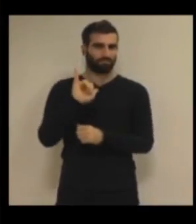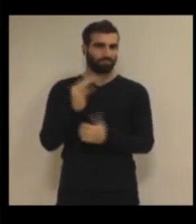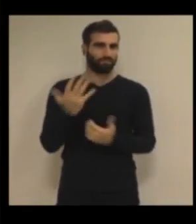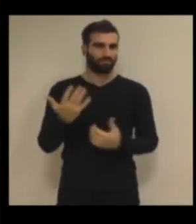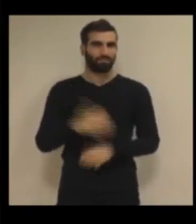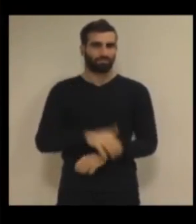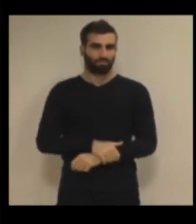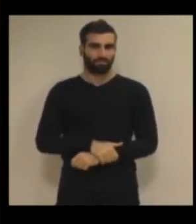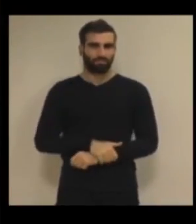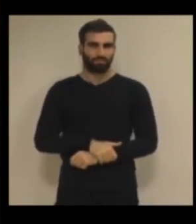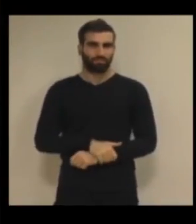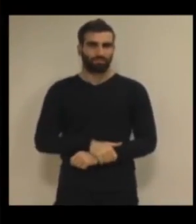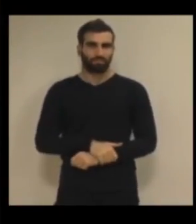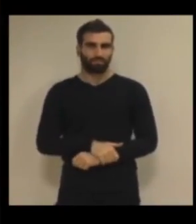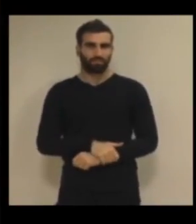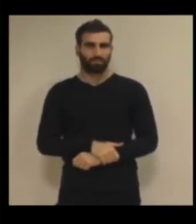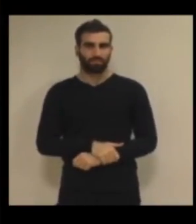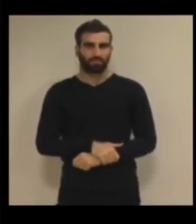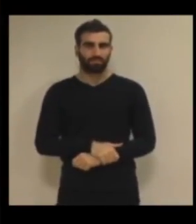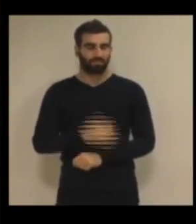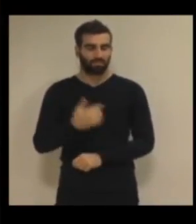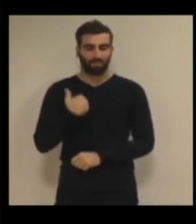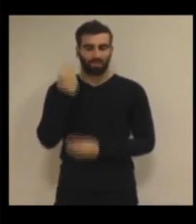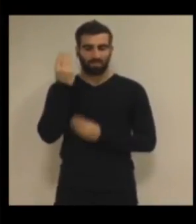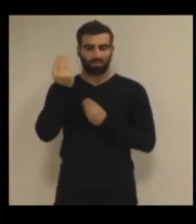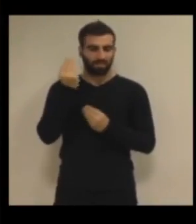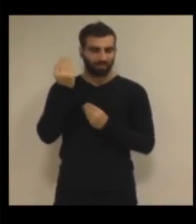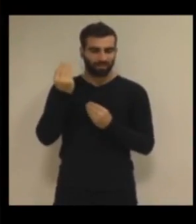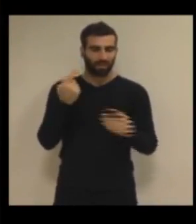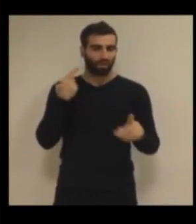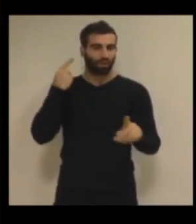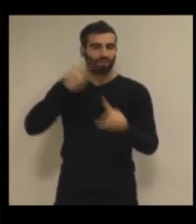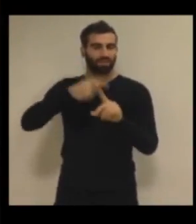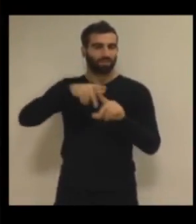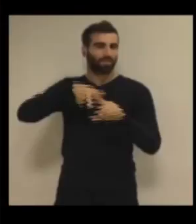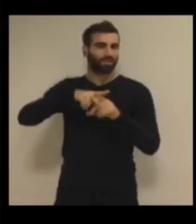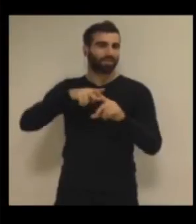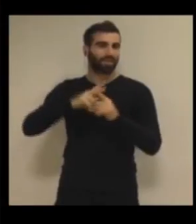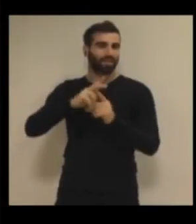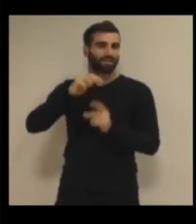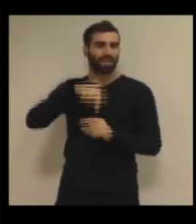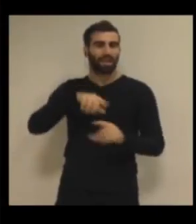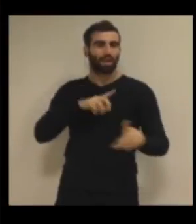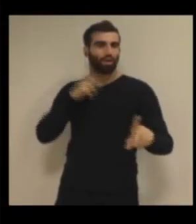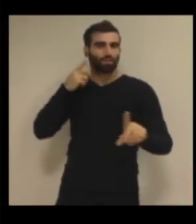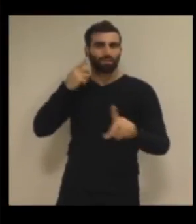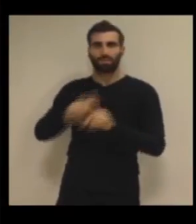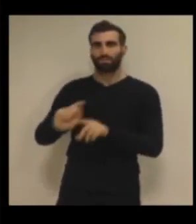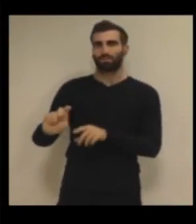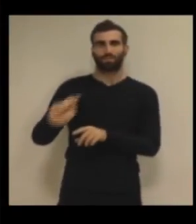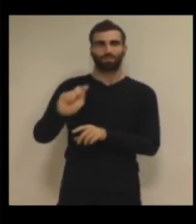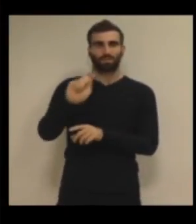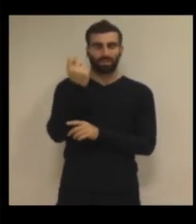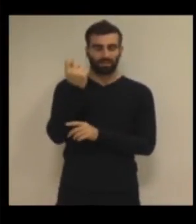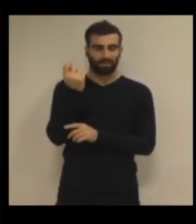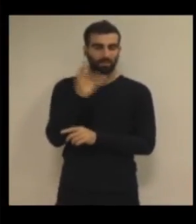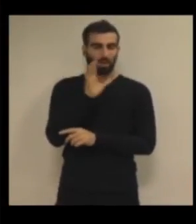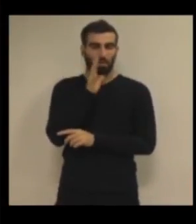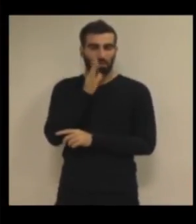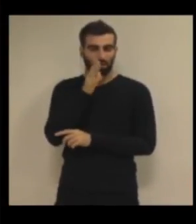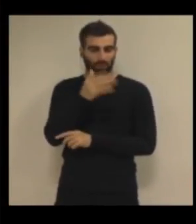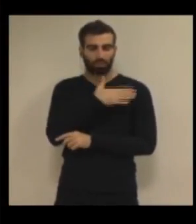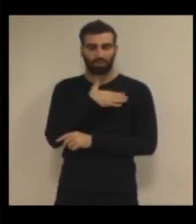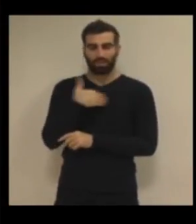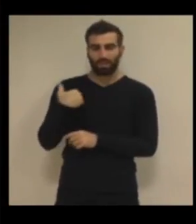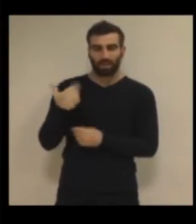Creo que el objetivo del taller queda cumplido, que era sobre todo dar a conocer que existe